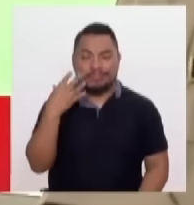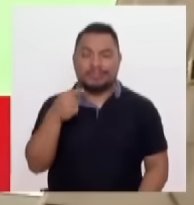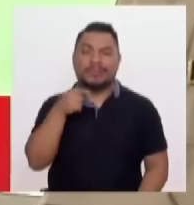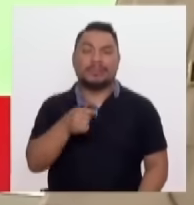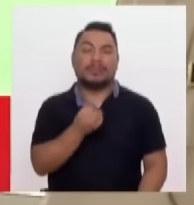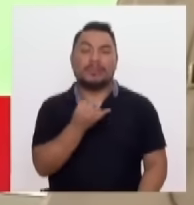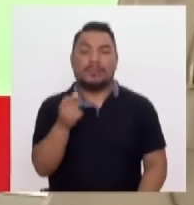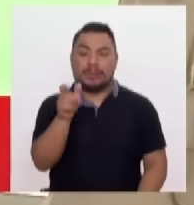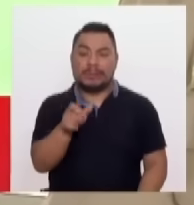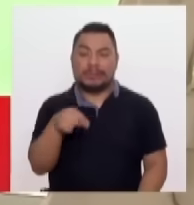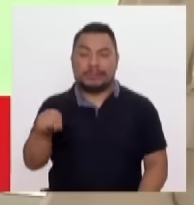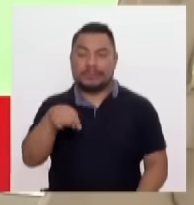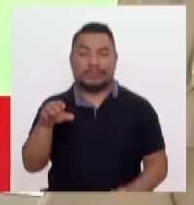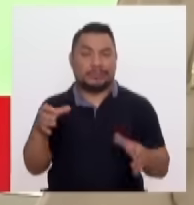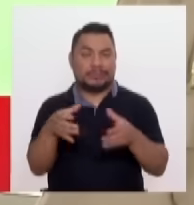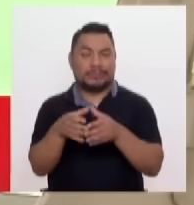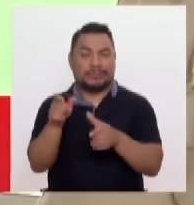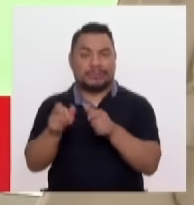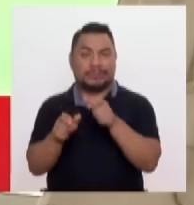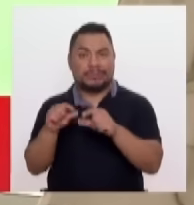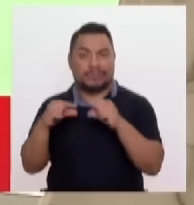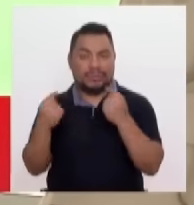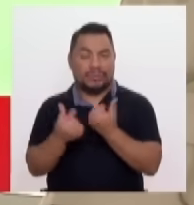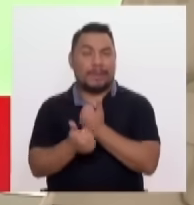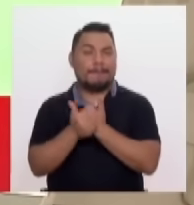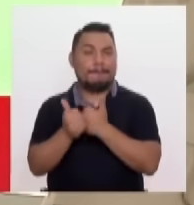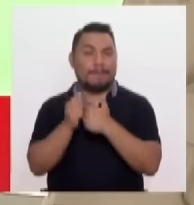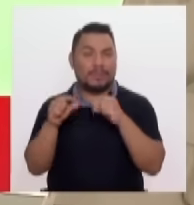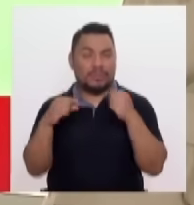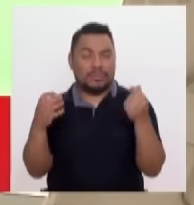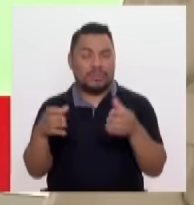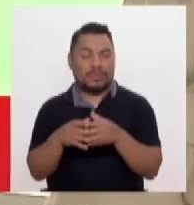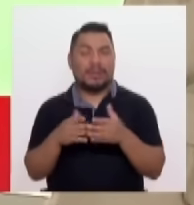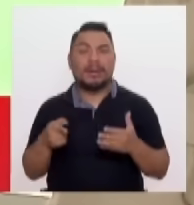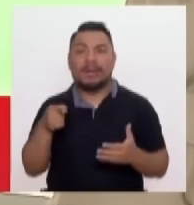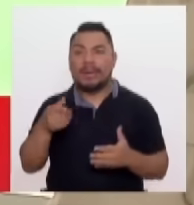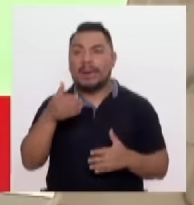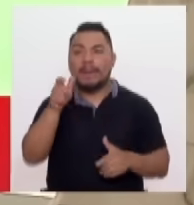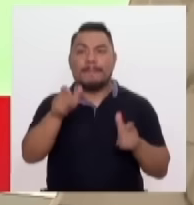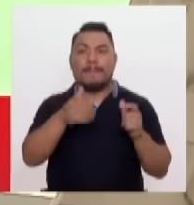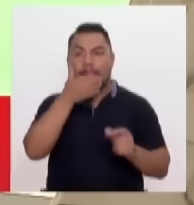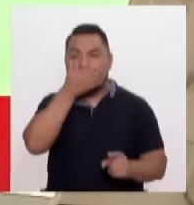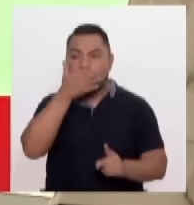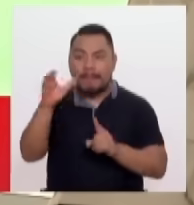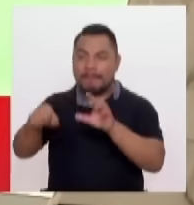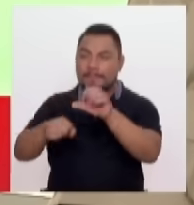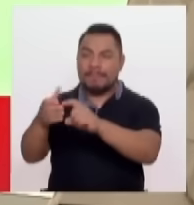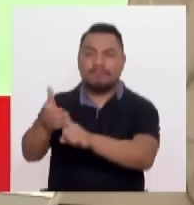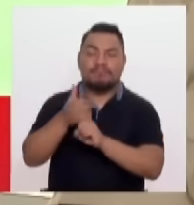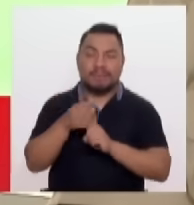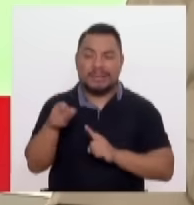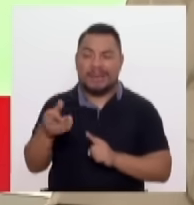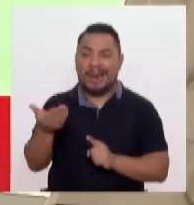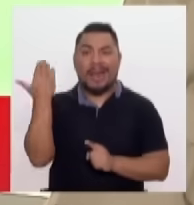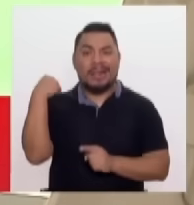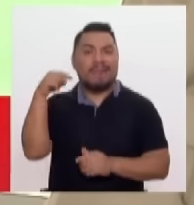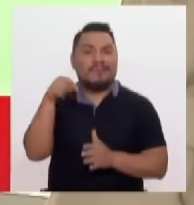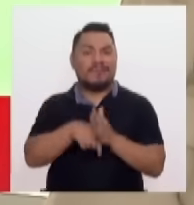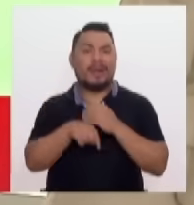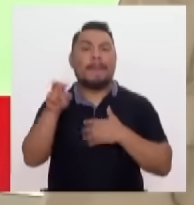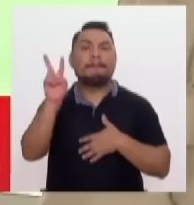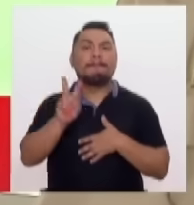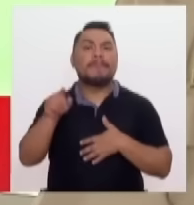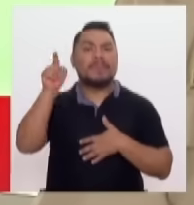los integrantes estos de esta banda dedicada al tráfico de o trata de personas ya habían asesinado a mujeres en